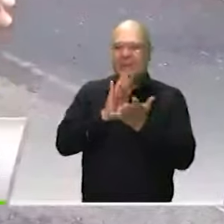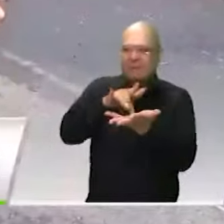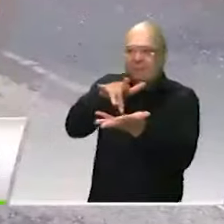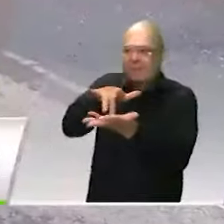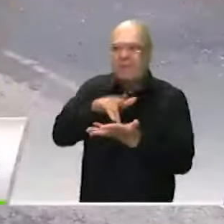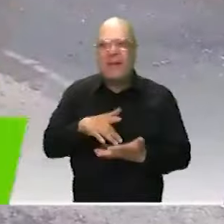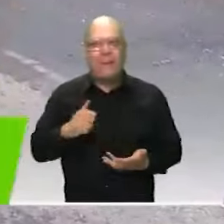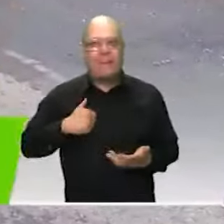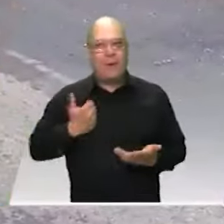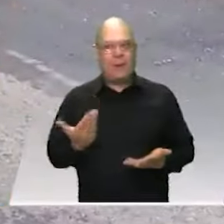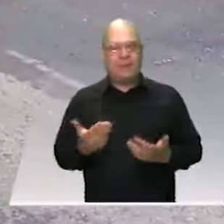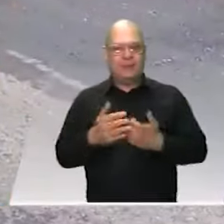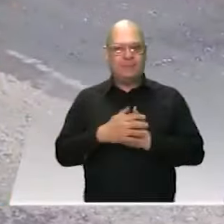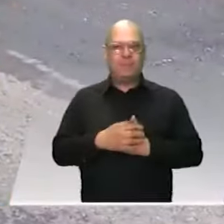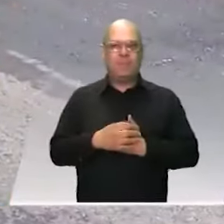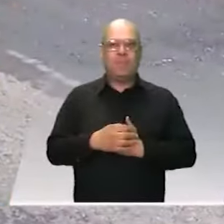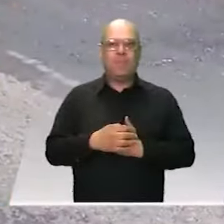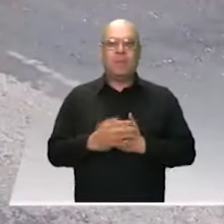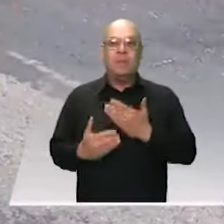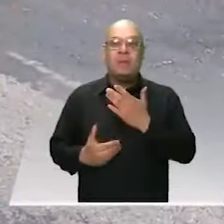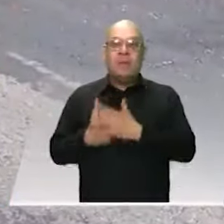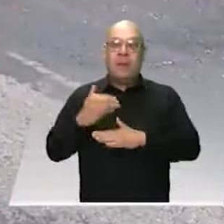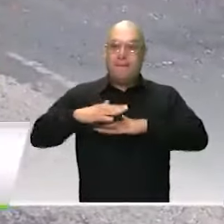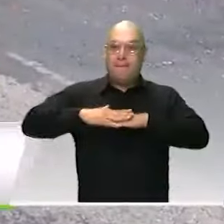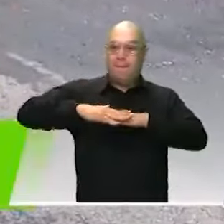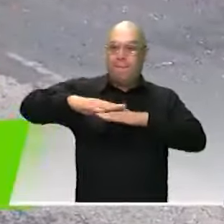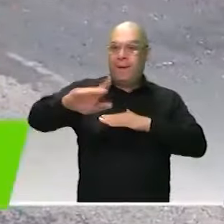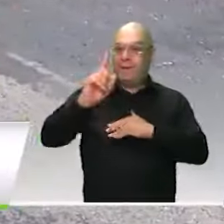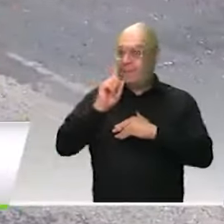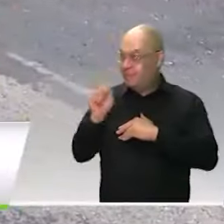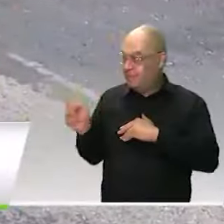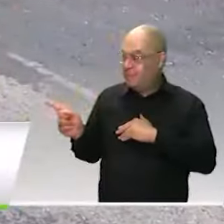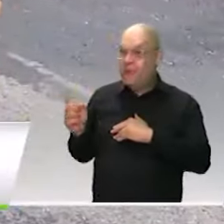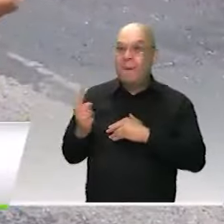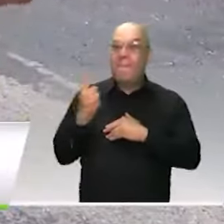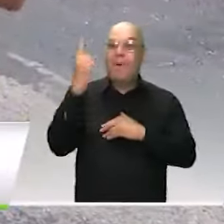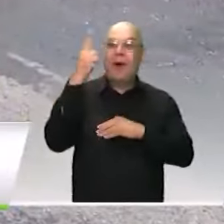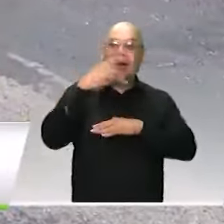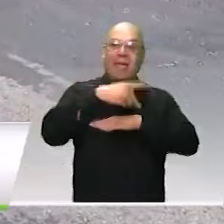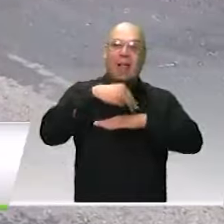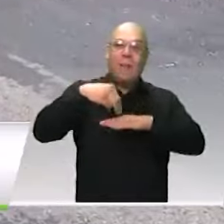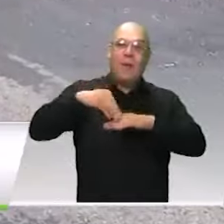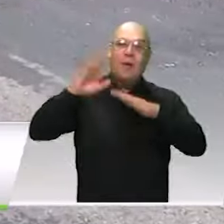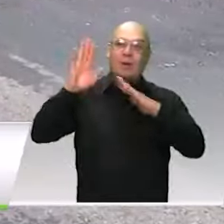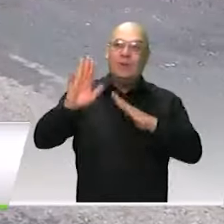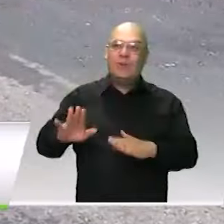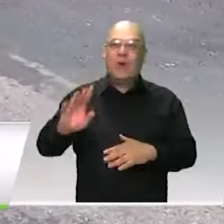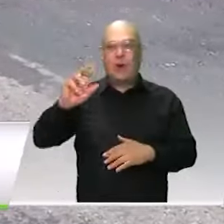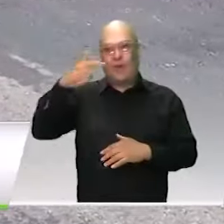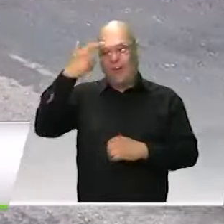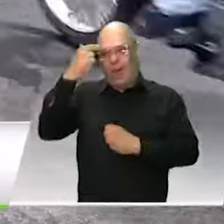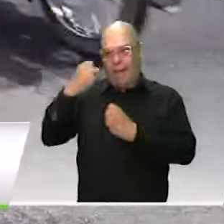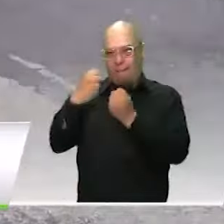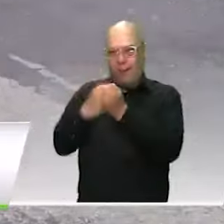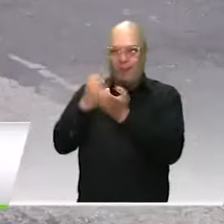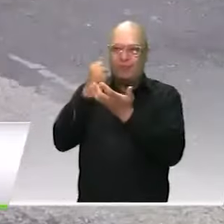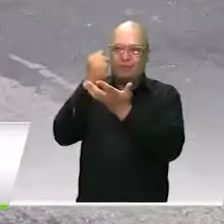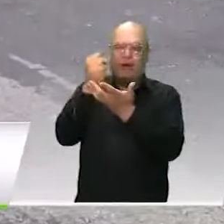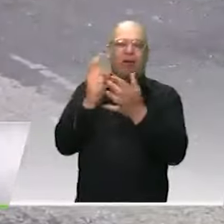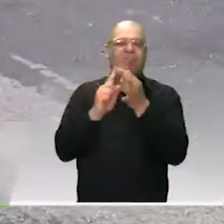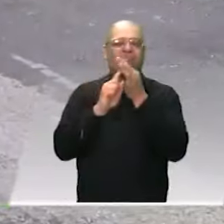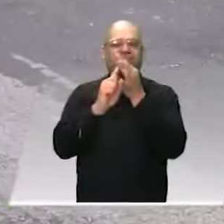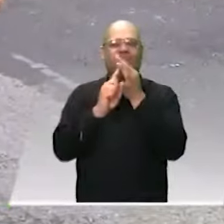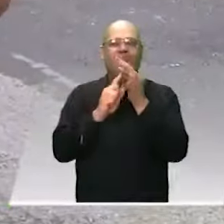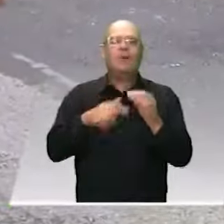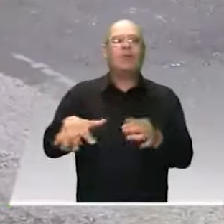el inicio de la pavimentación del primer kilómetro con recursos de la gobernación es un paso significativo para ese sueño que